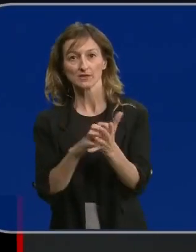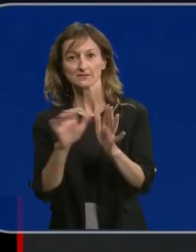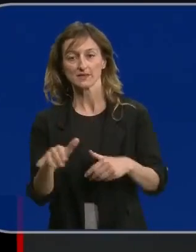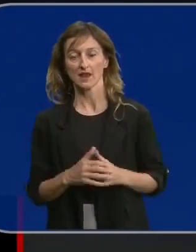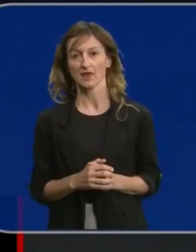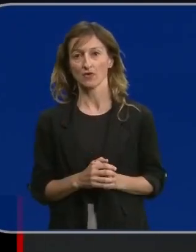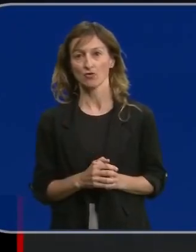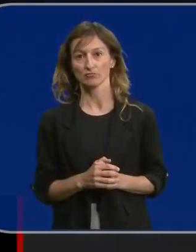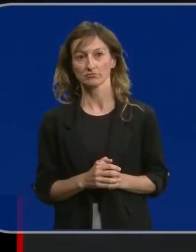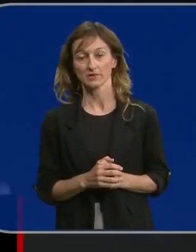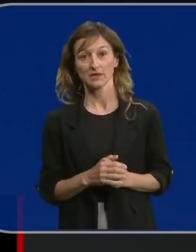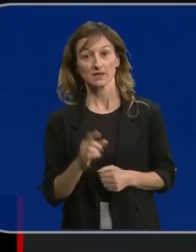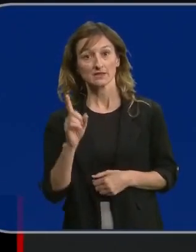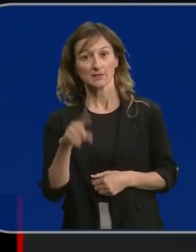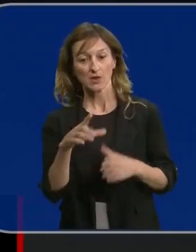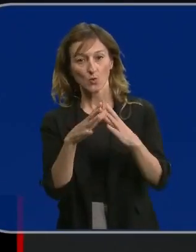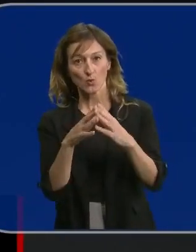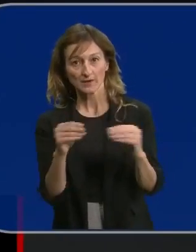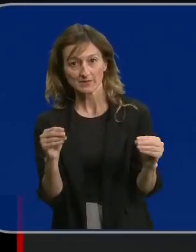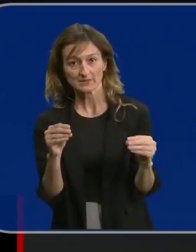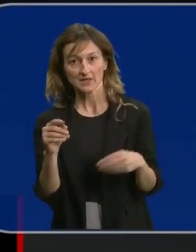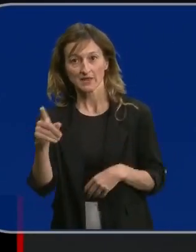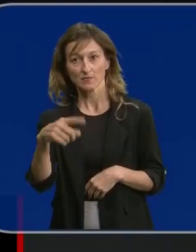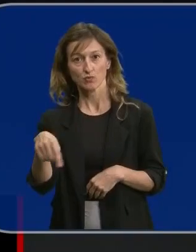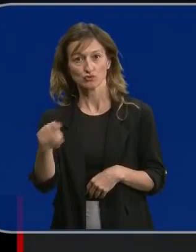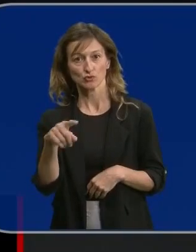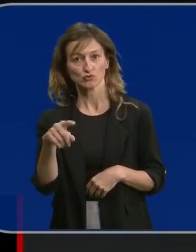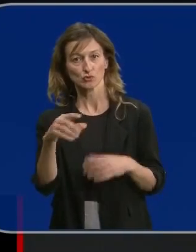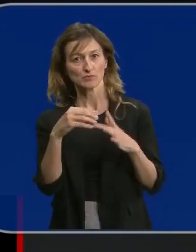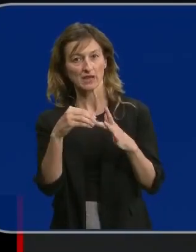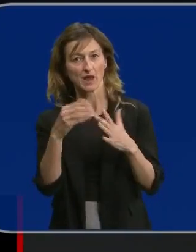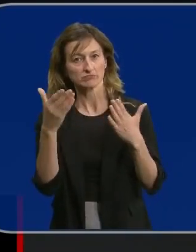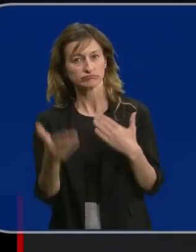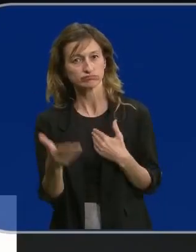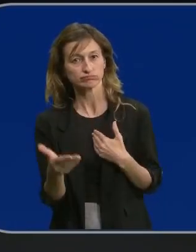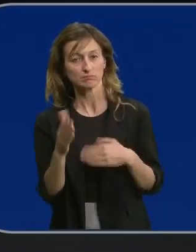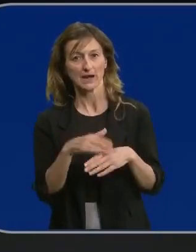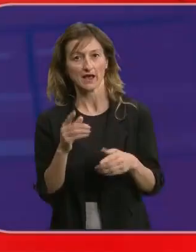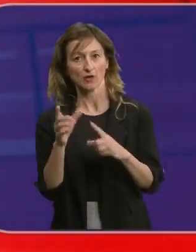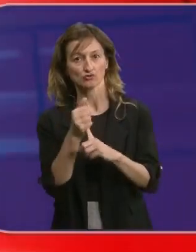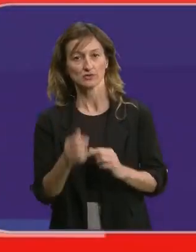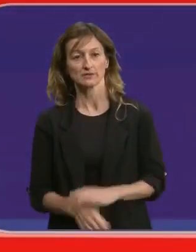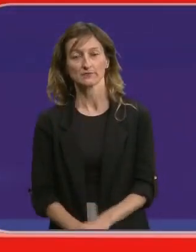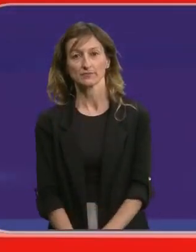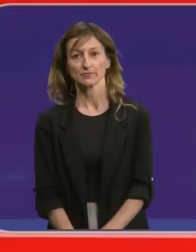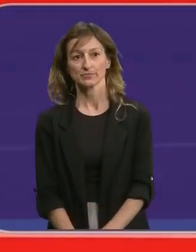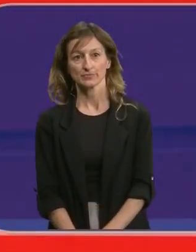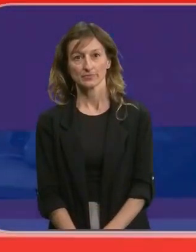Castilla y león y desde luego las universidades hoy Pilares fundamentales para